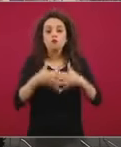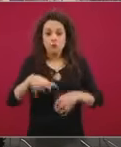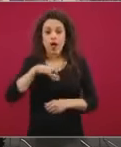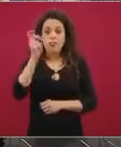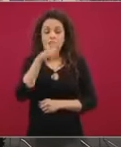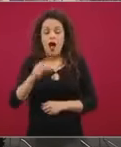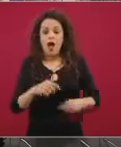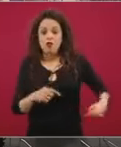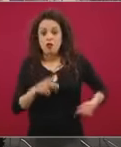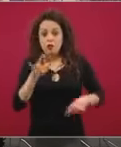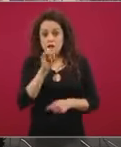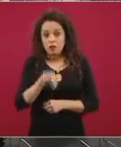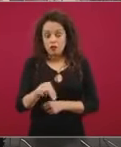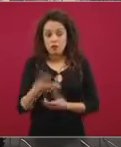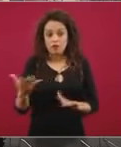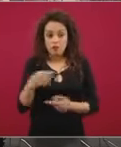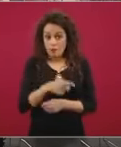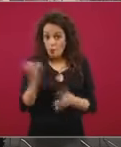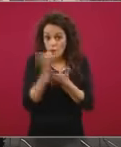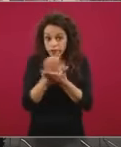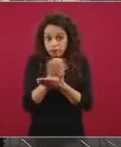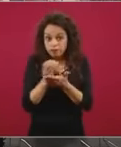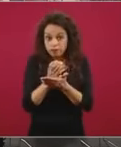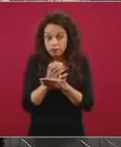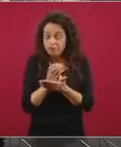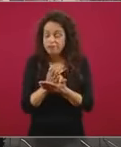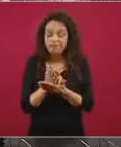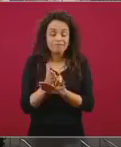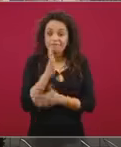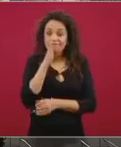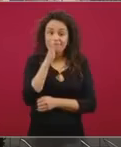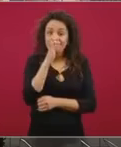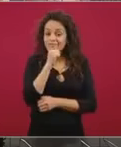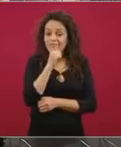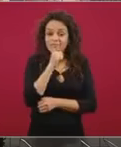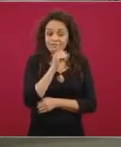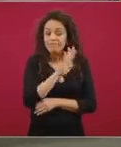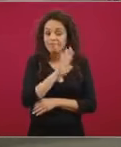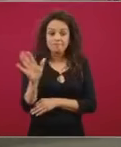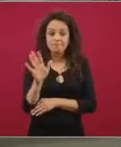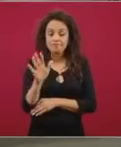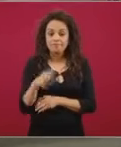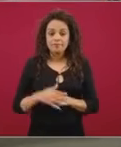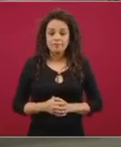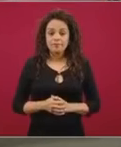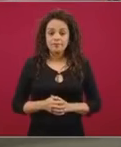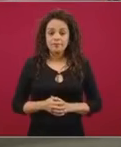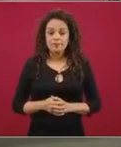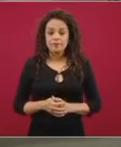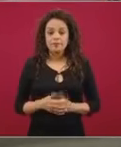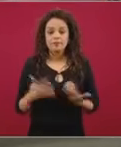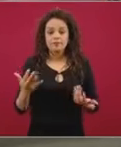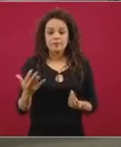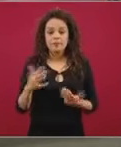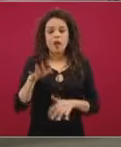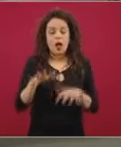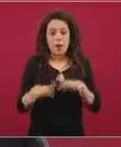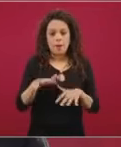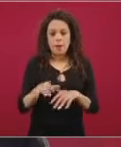y los daños pueden ser irreversibles. Y esto lleva a que las personas a los pocos horas a